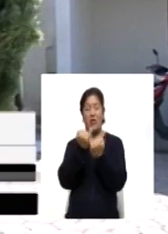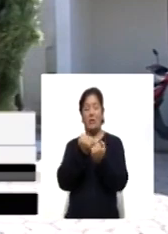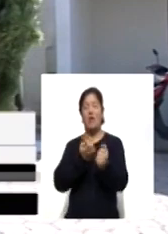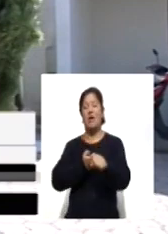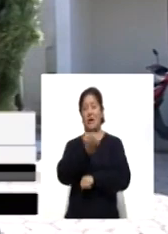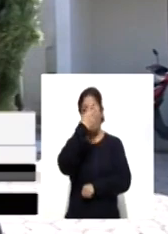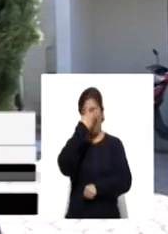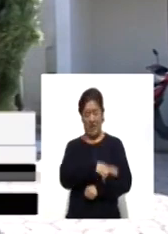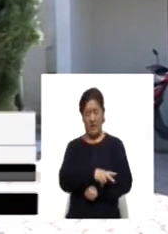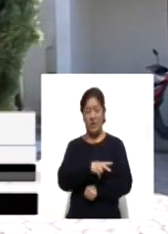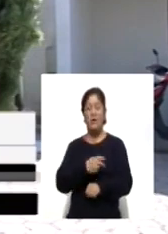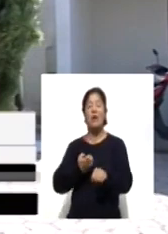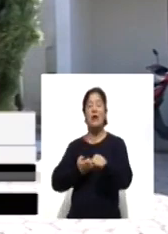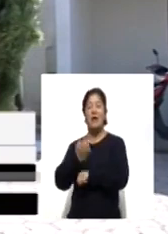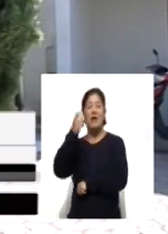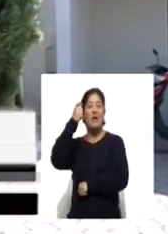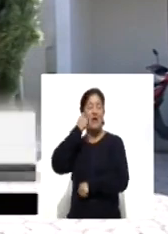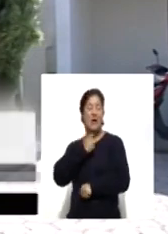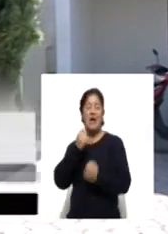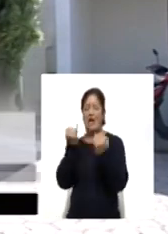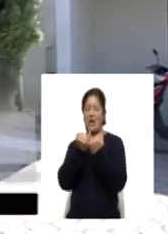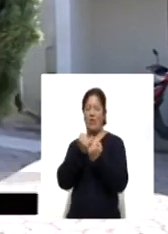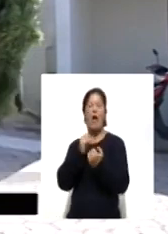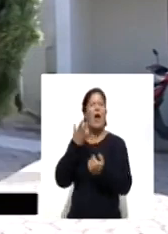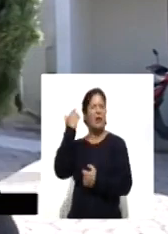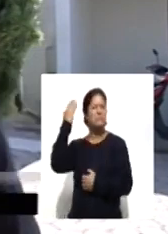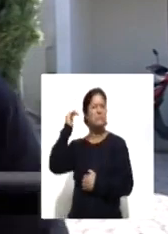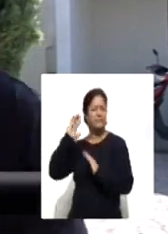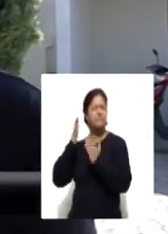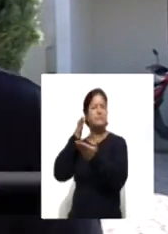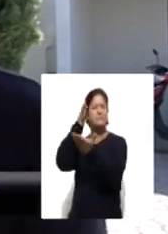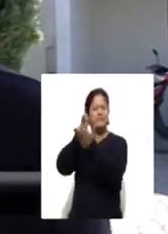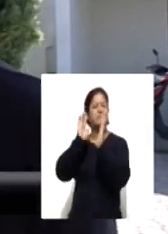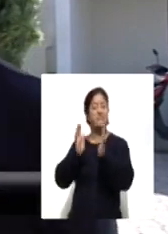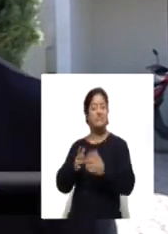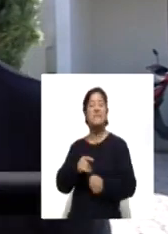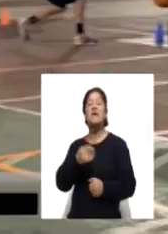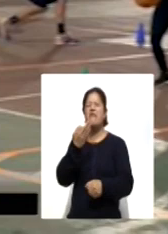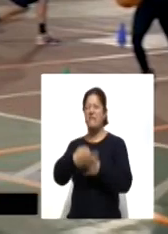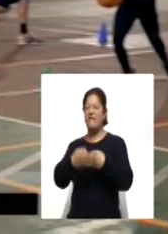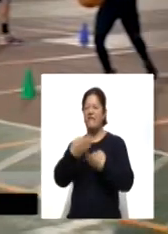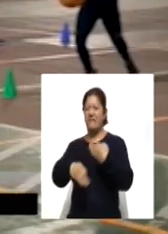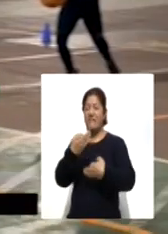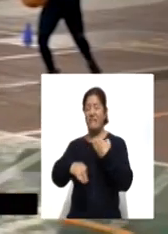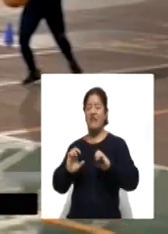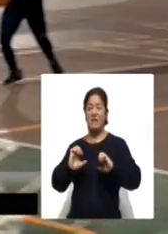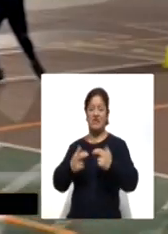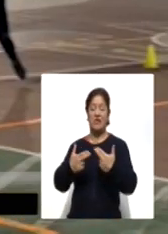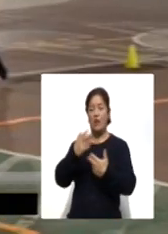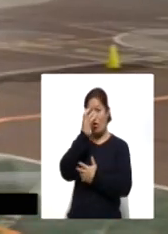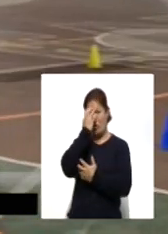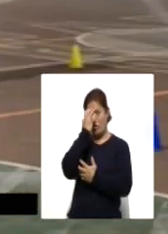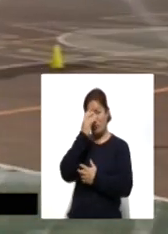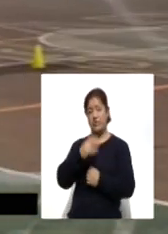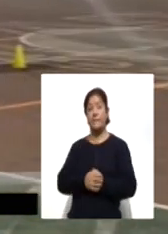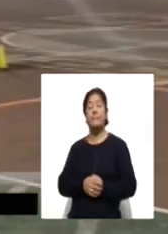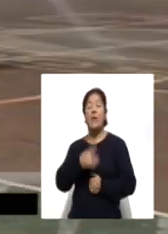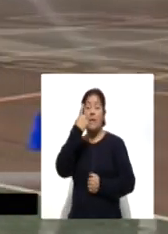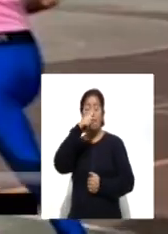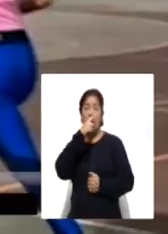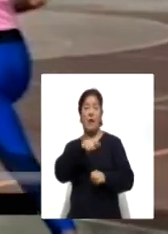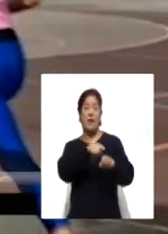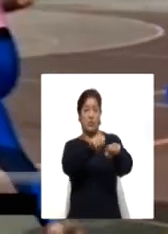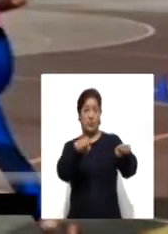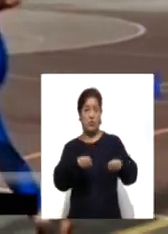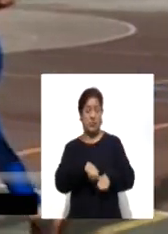está invitando Guerrero, que ya hemos ido a participar. El único lugar que no hemos ido es a Chiapas. Para mejorar el desempeño de los equipos en